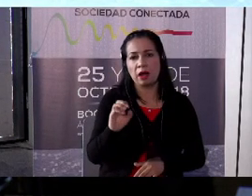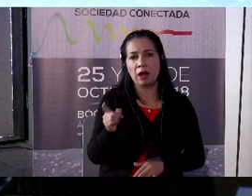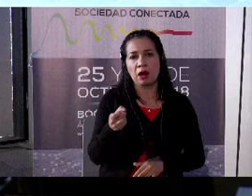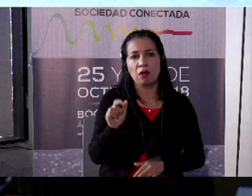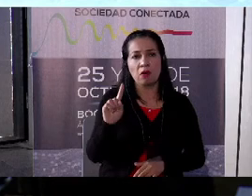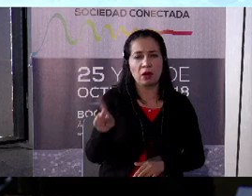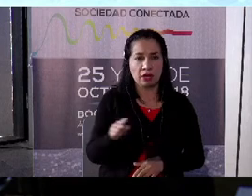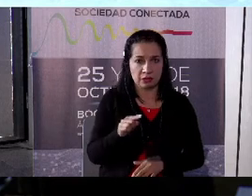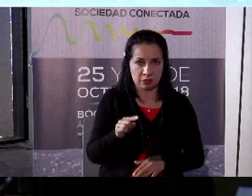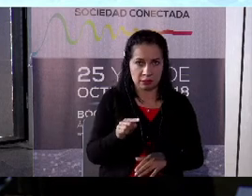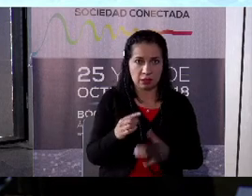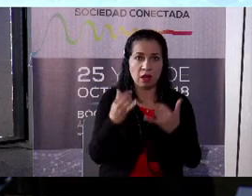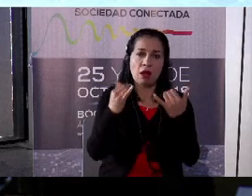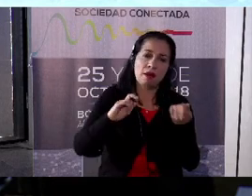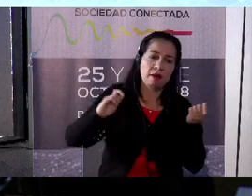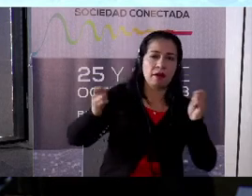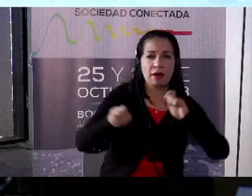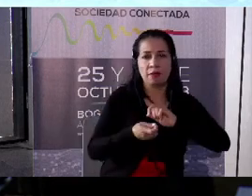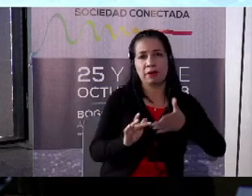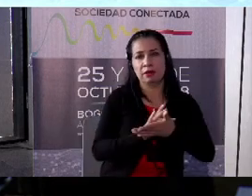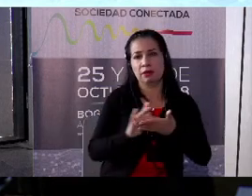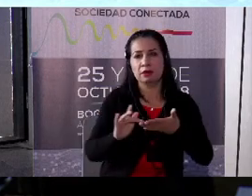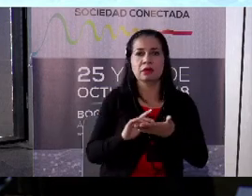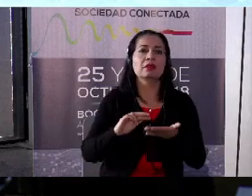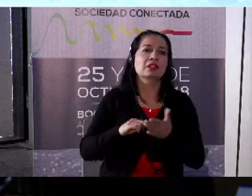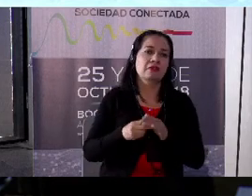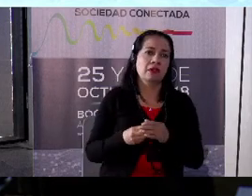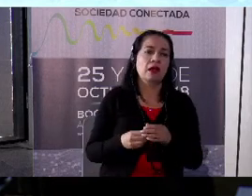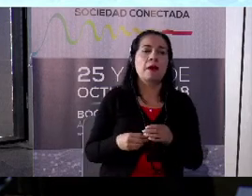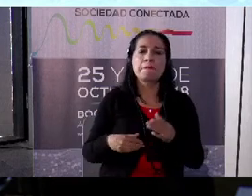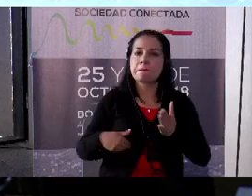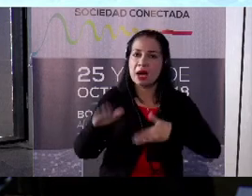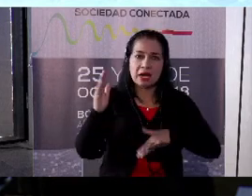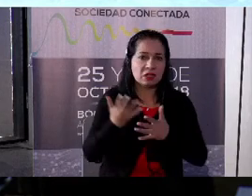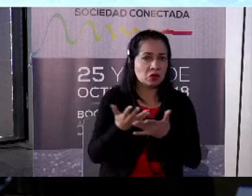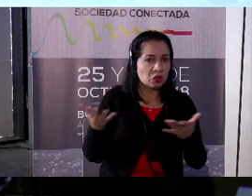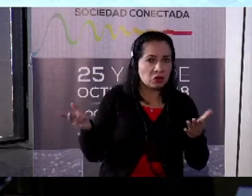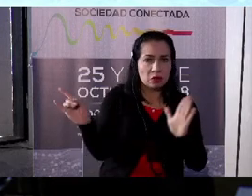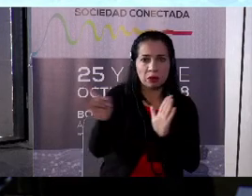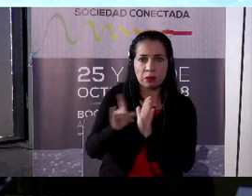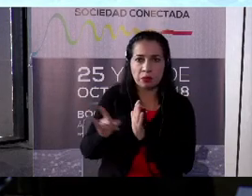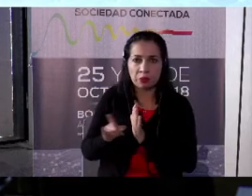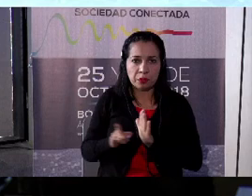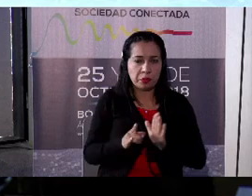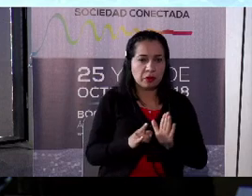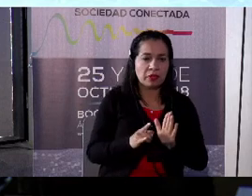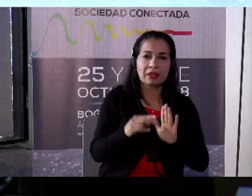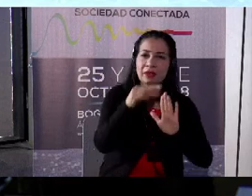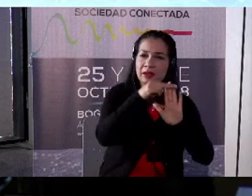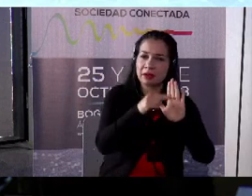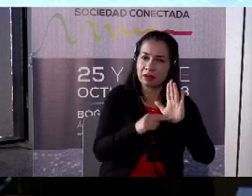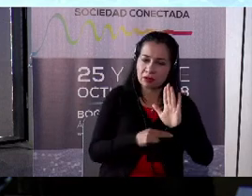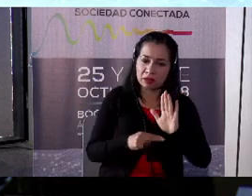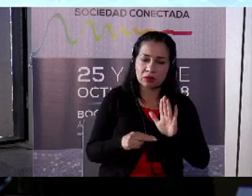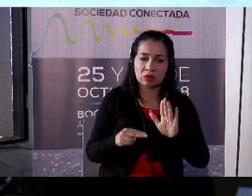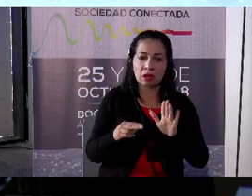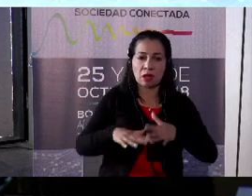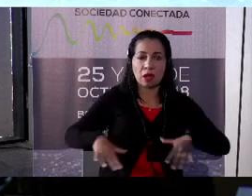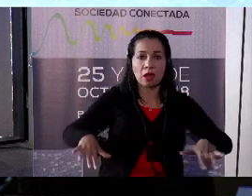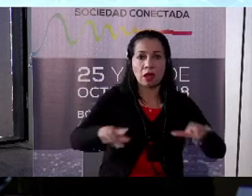se han vuelto digitales significa que podemos conseguir más compresión y reducir los requisitos de